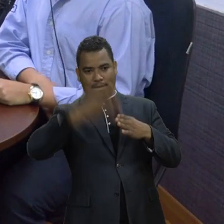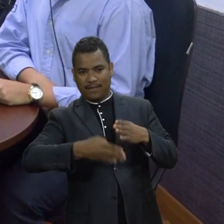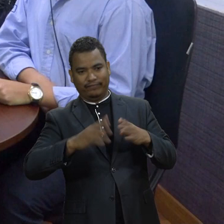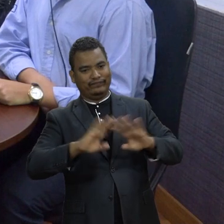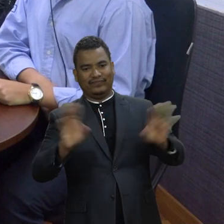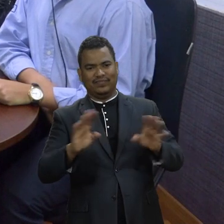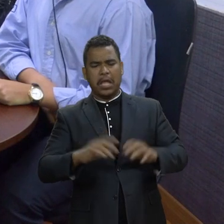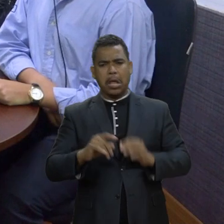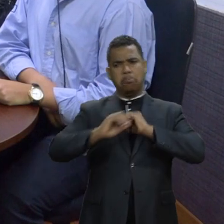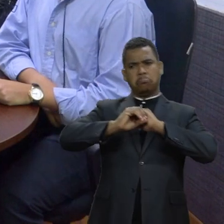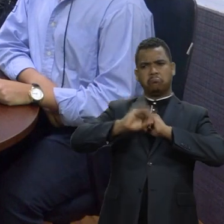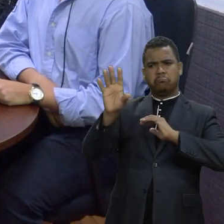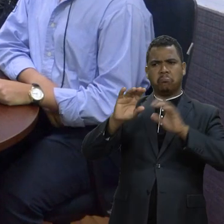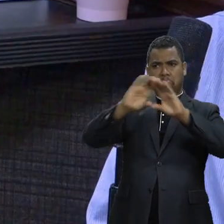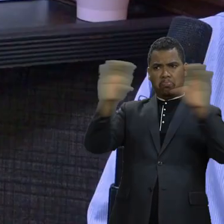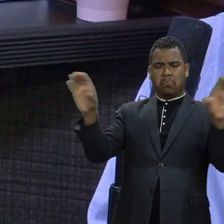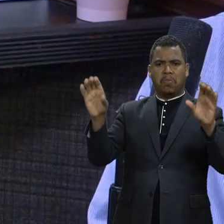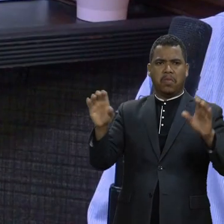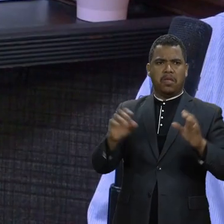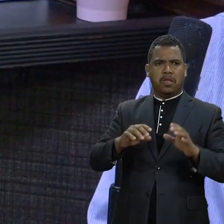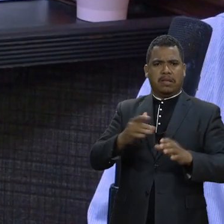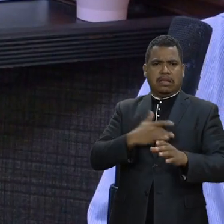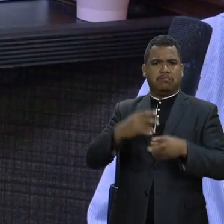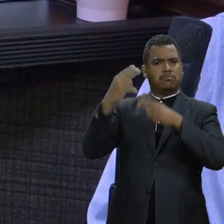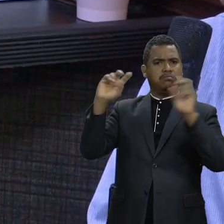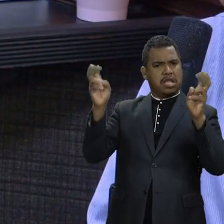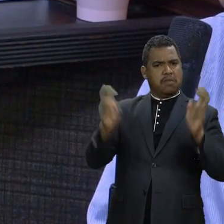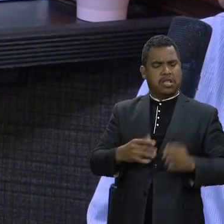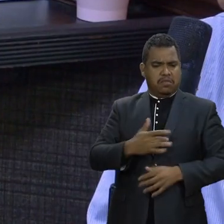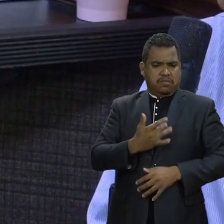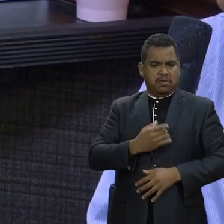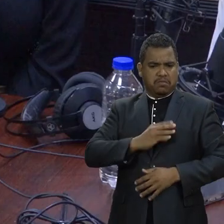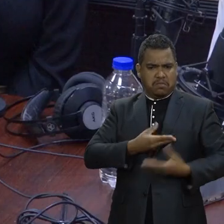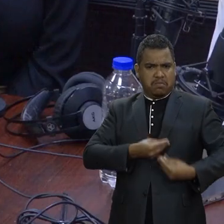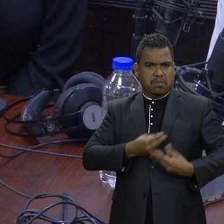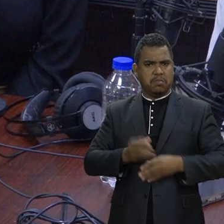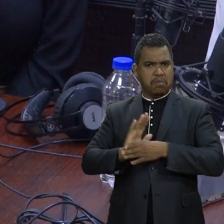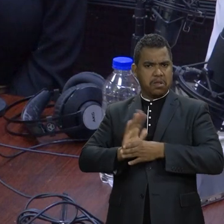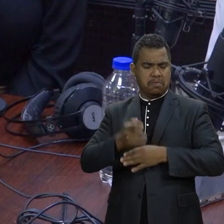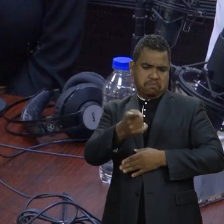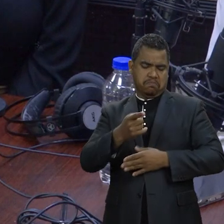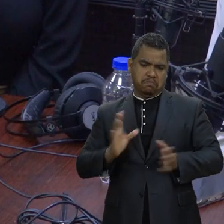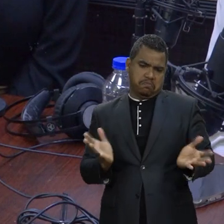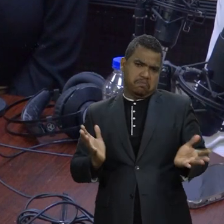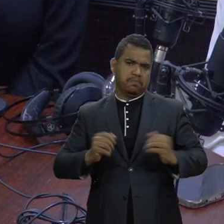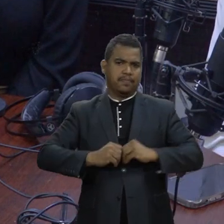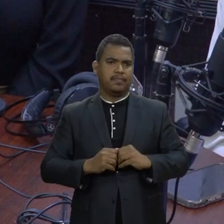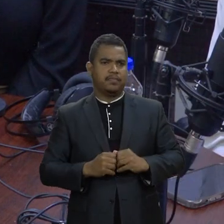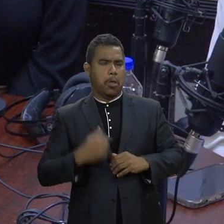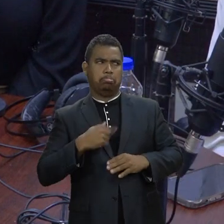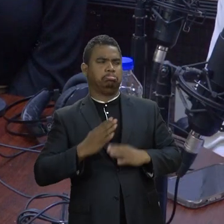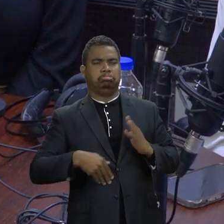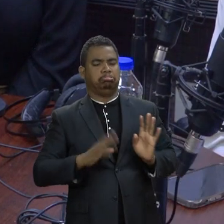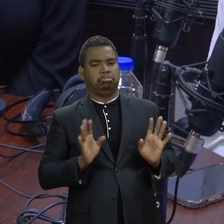Porque no leí un mensaje, me dijeron, sí. Sí, y toca temas muy sensibles socialmente hablando ahora mismo, feminismo y demás. Exacto. Pero vamos a